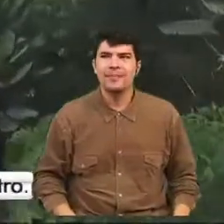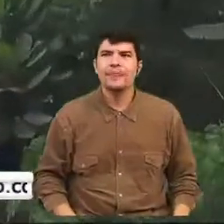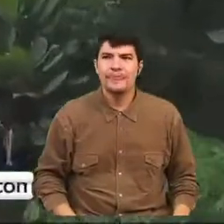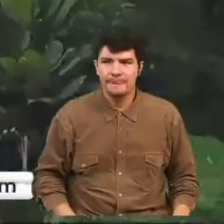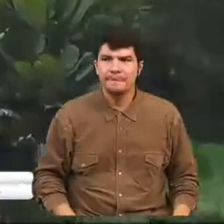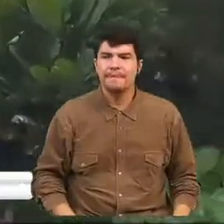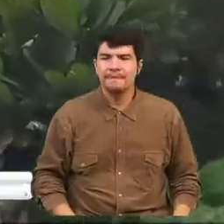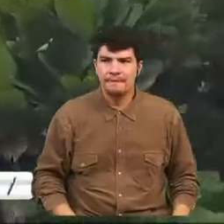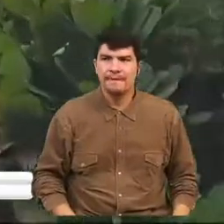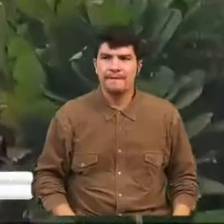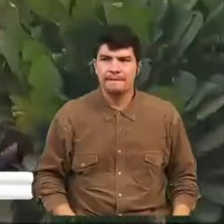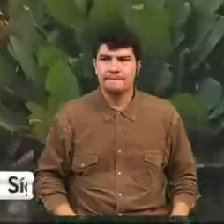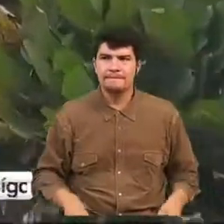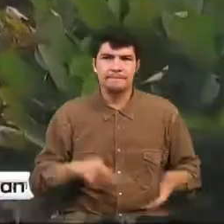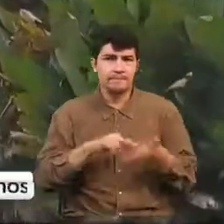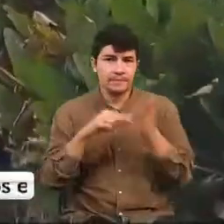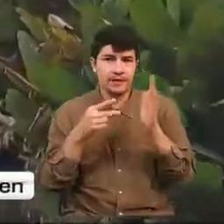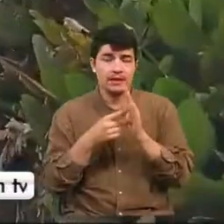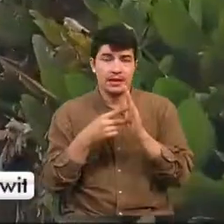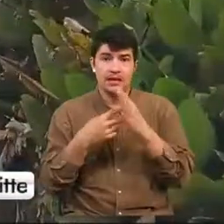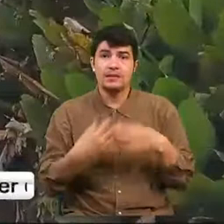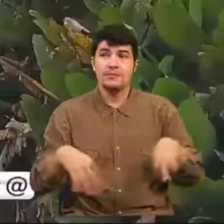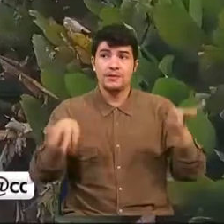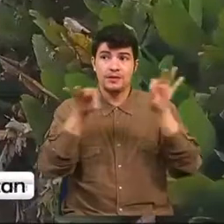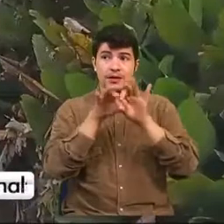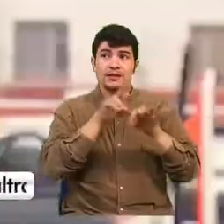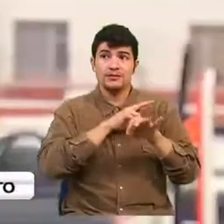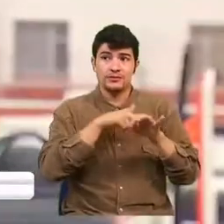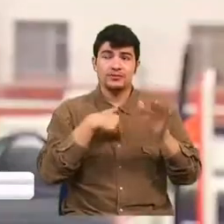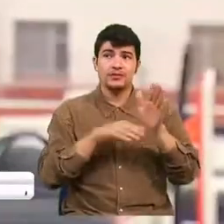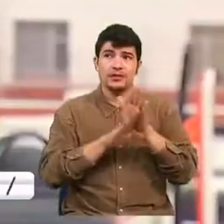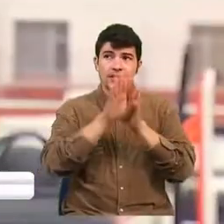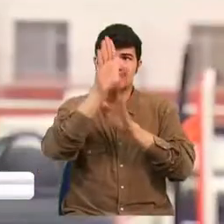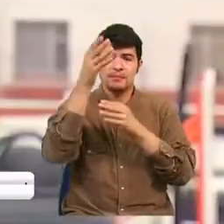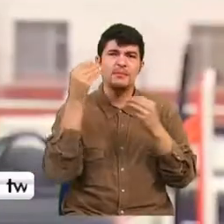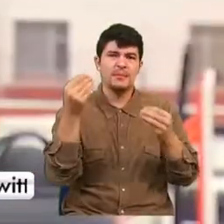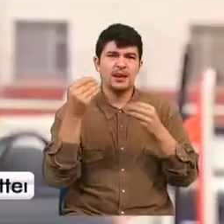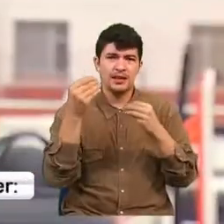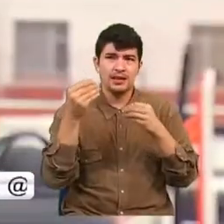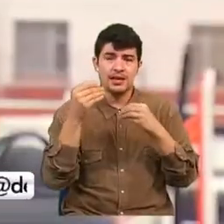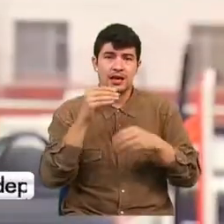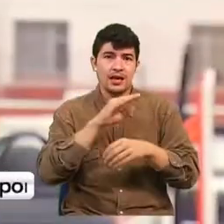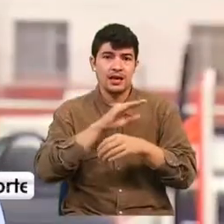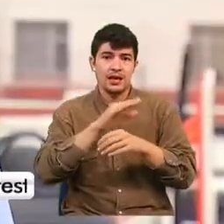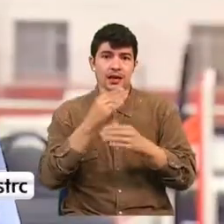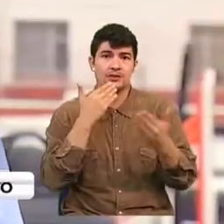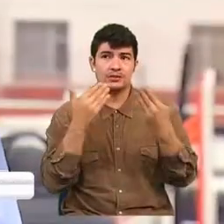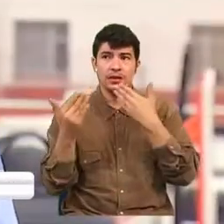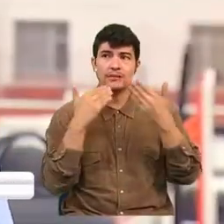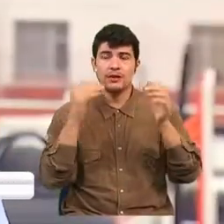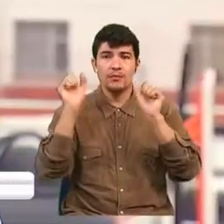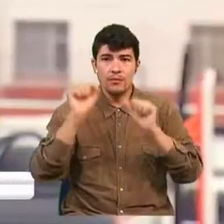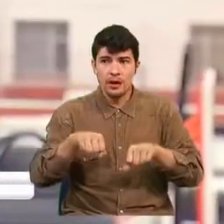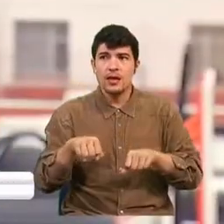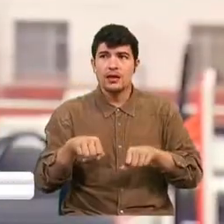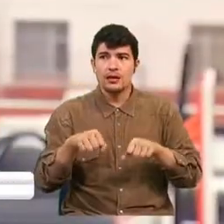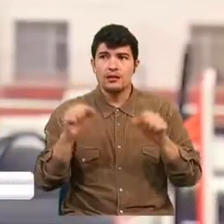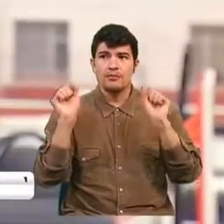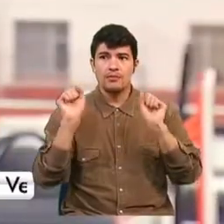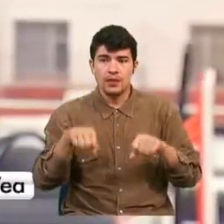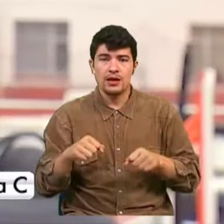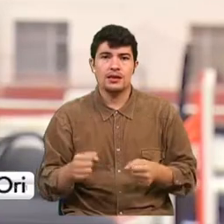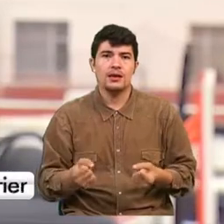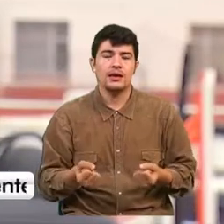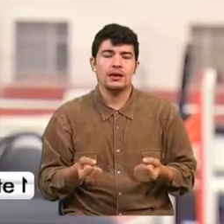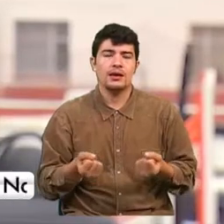esto representa muchísimo para nuestro progreso, dado que los campesinos pueden sacar ahora nuestros cultivos.